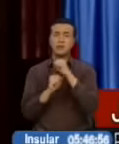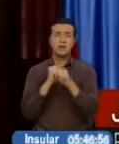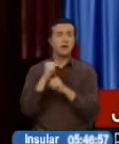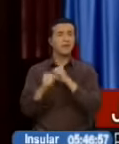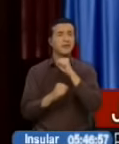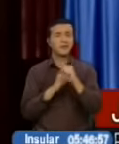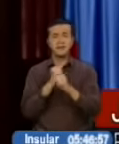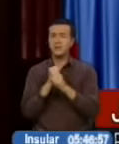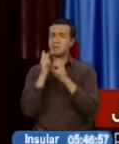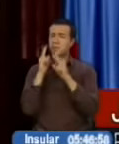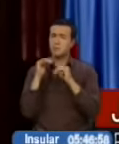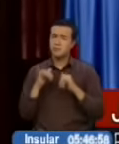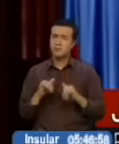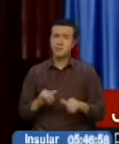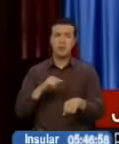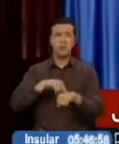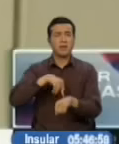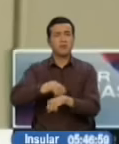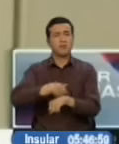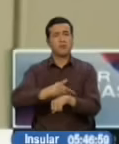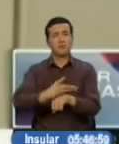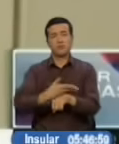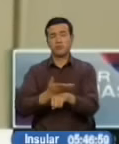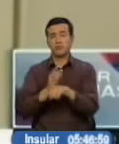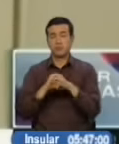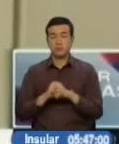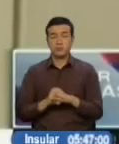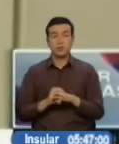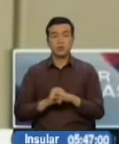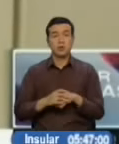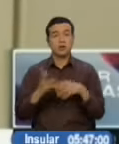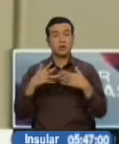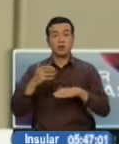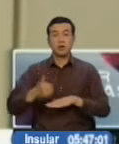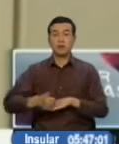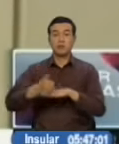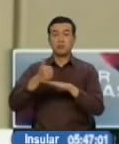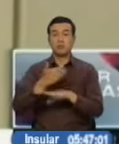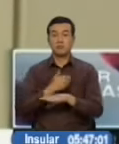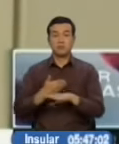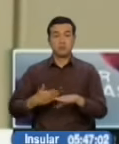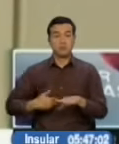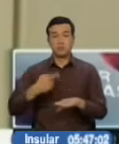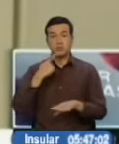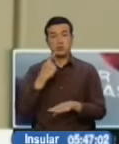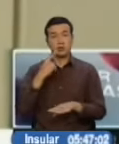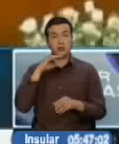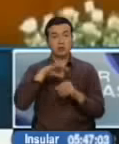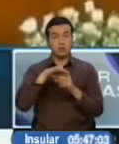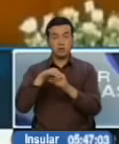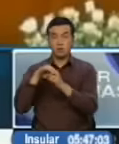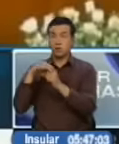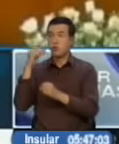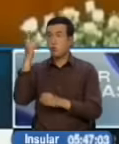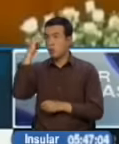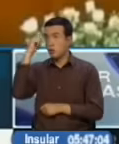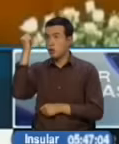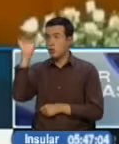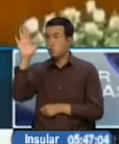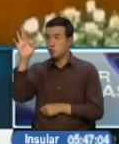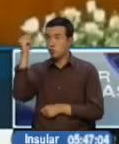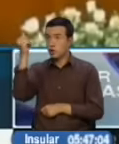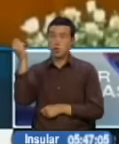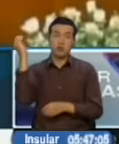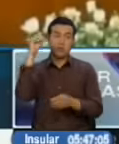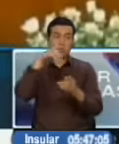doloroso que ha durado demasiados años. En la sentencia del Supremo se estableció que la campaña del plebiscito no contará con recursos del Estado, pero